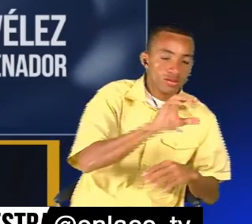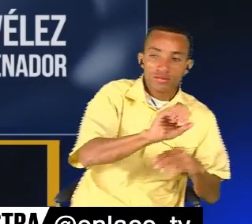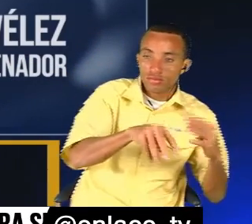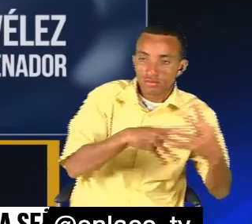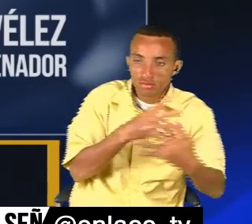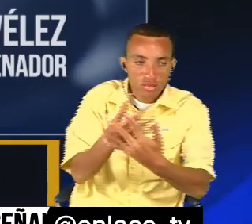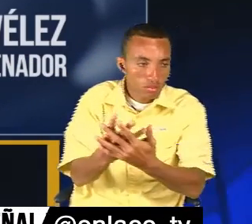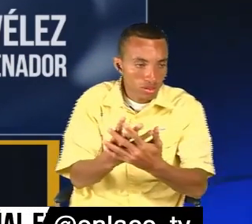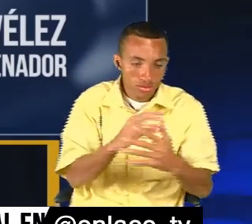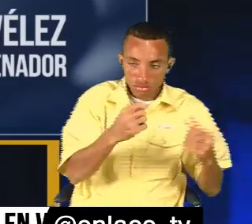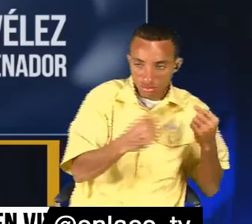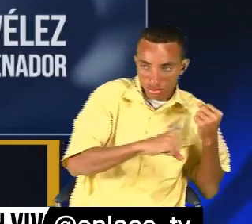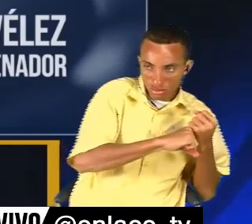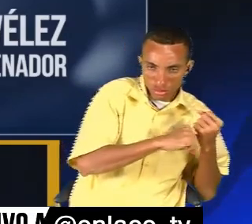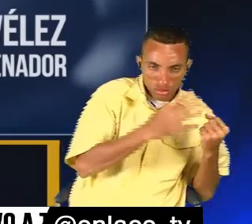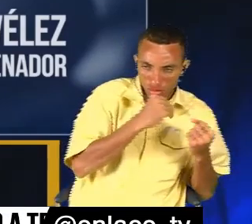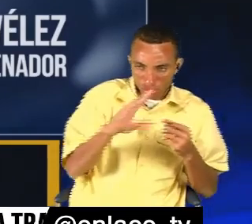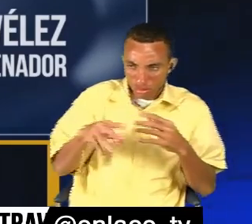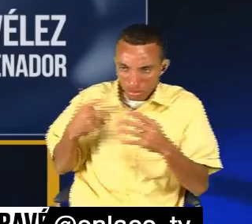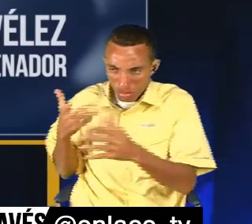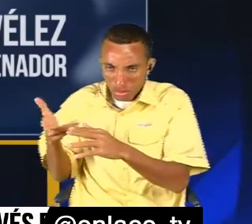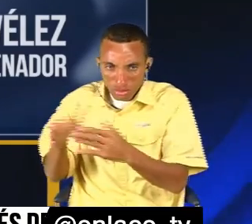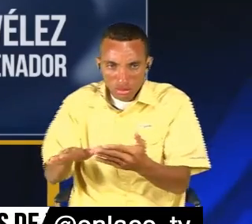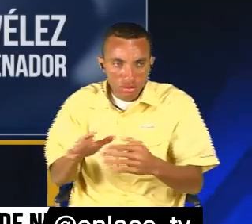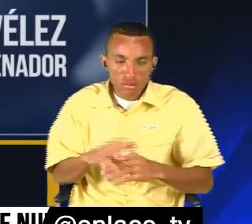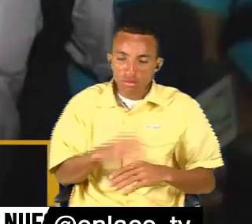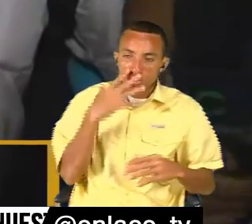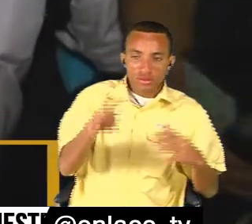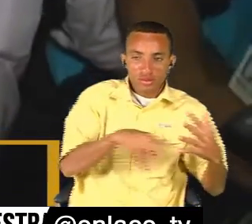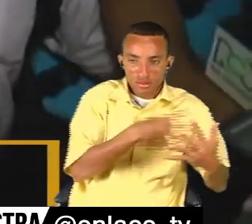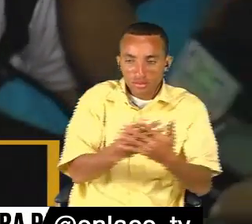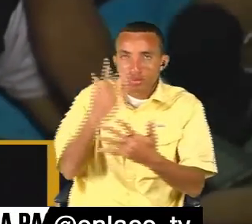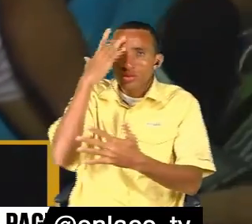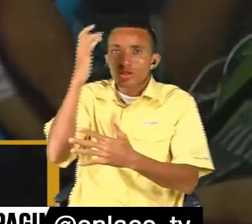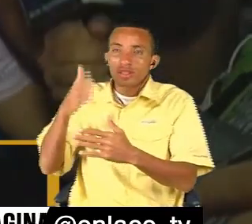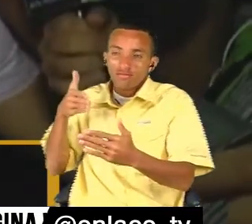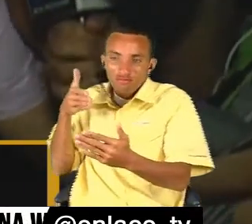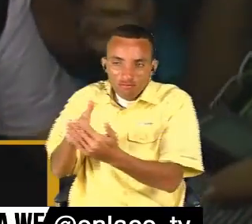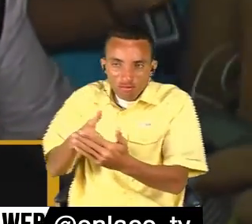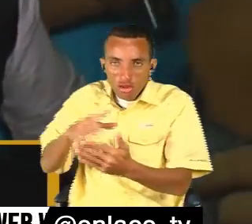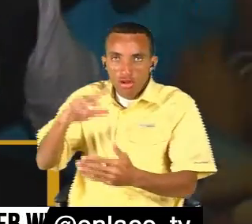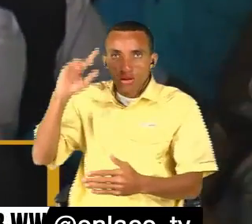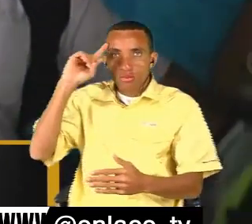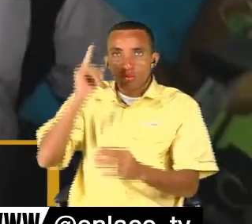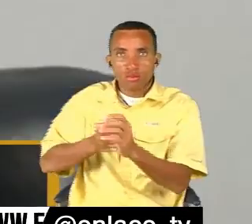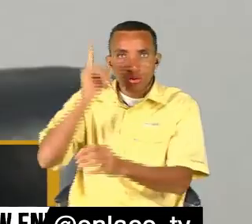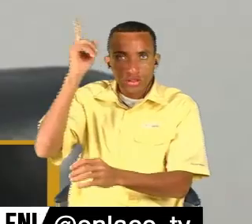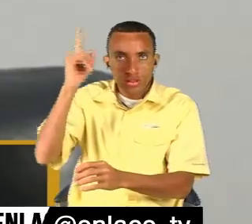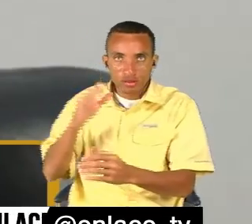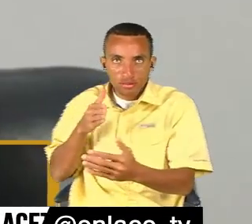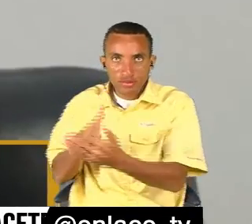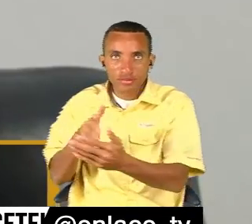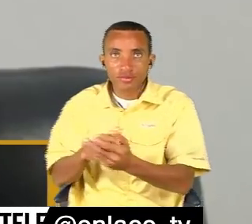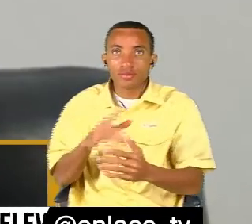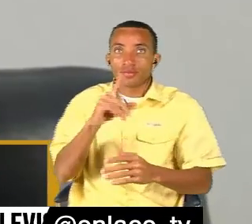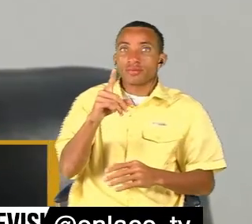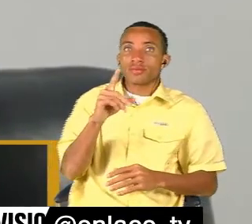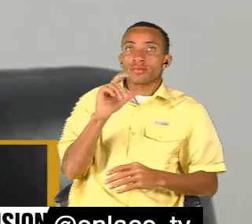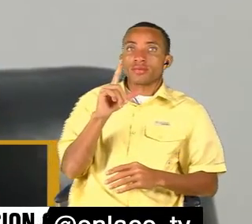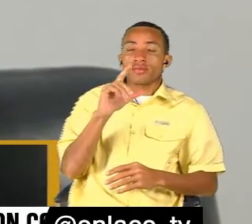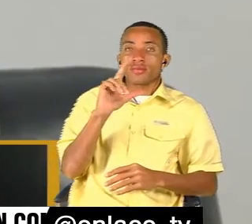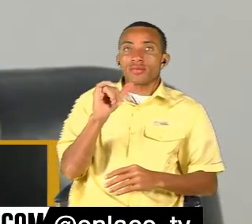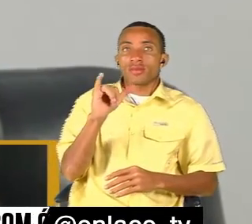haber matado. Están presos por persecución política. Sin mencionar su nombre, Álvaro Uribe Vélez calificó a la excongresista Yidis Medina como la